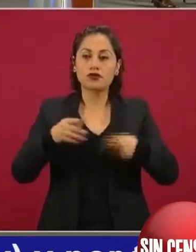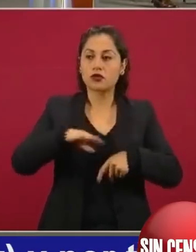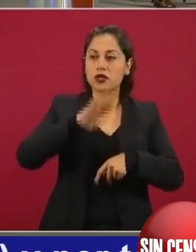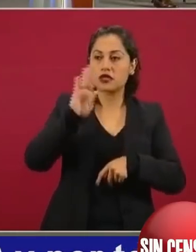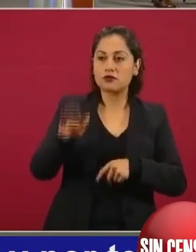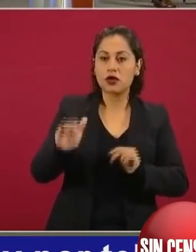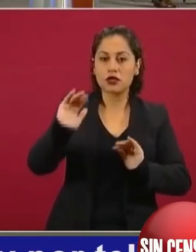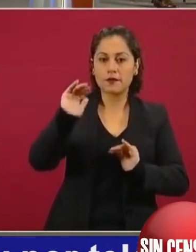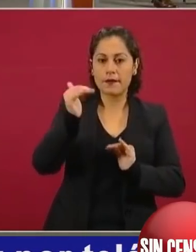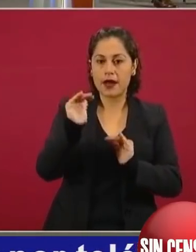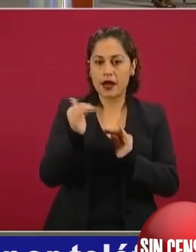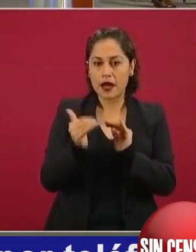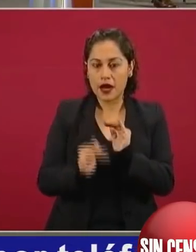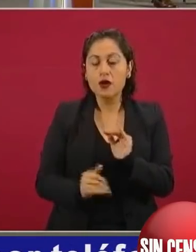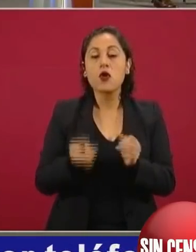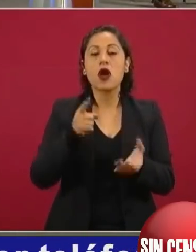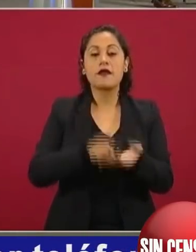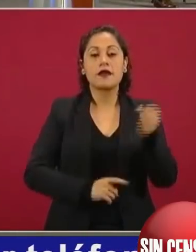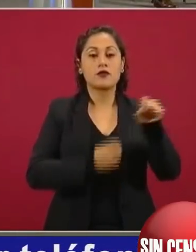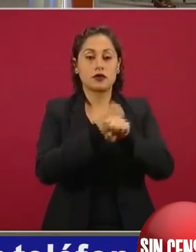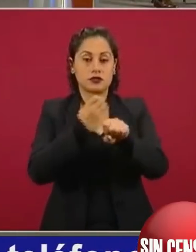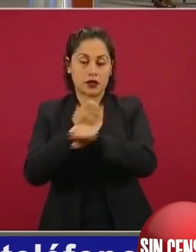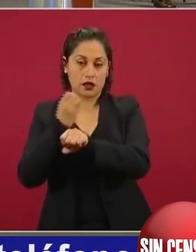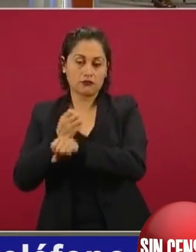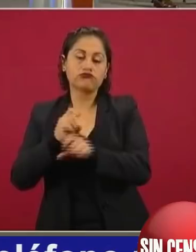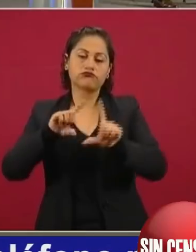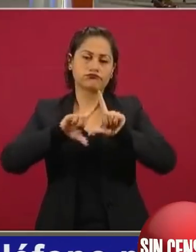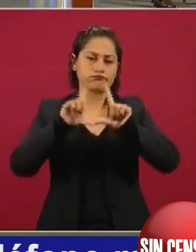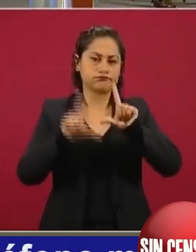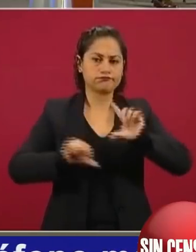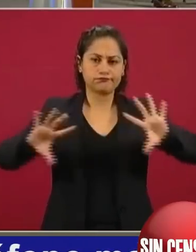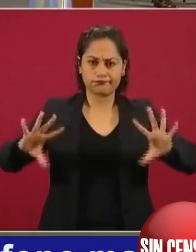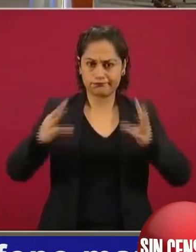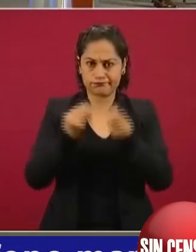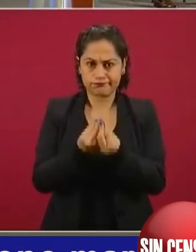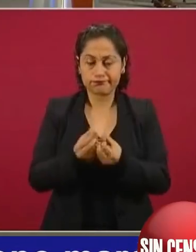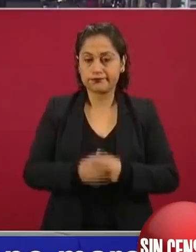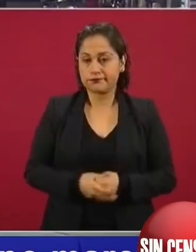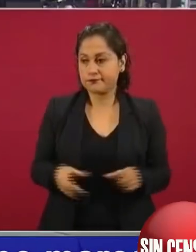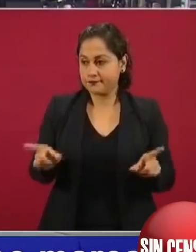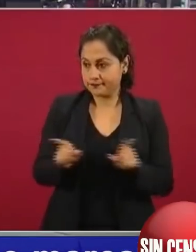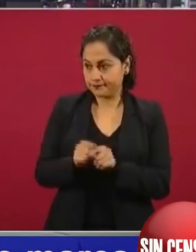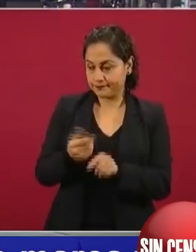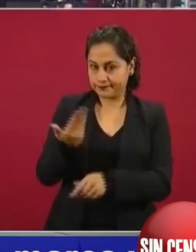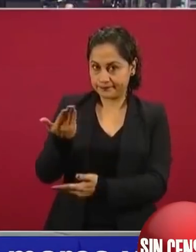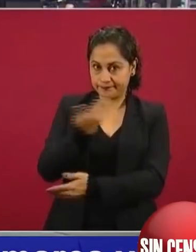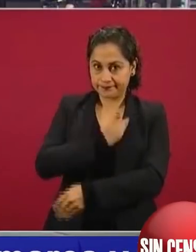entidades federativas y en el conjunto del país. Eso es todo, presidente.